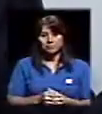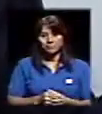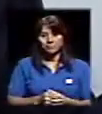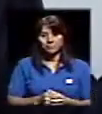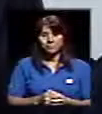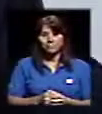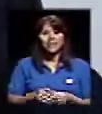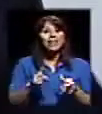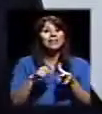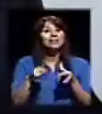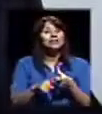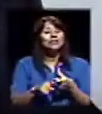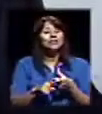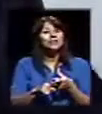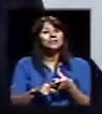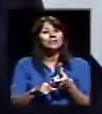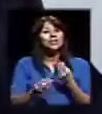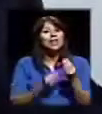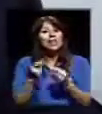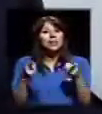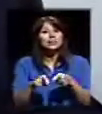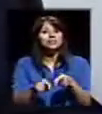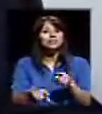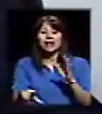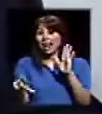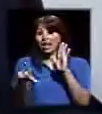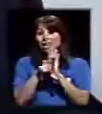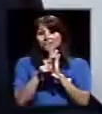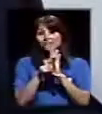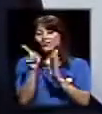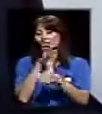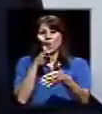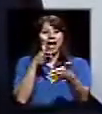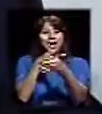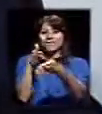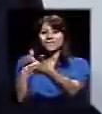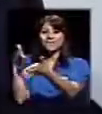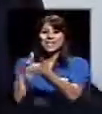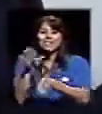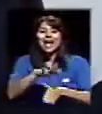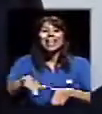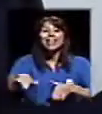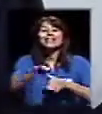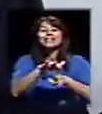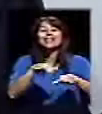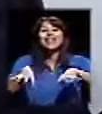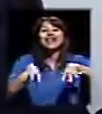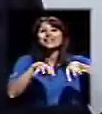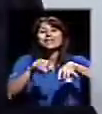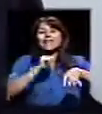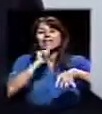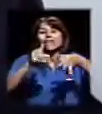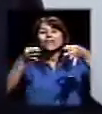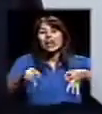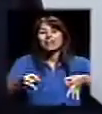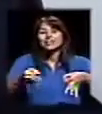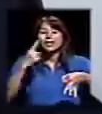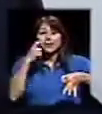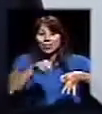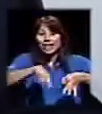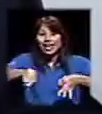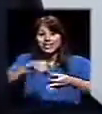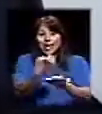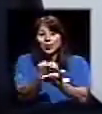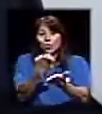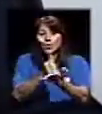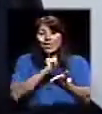la ley no afecta a la ley, cualquiera que sea, no afecta a las garroteras, porque el contexto de esa economía informal,